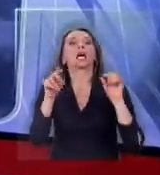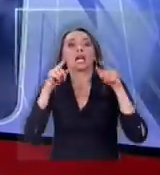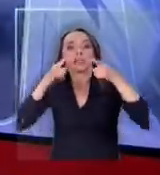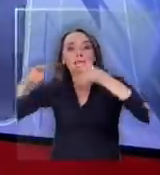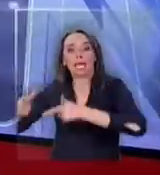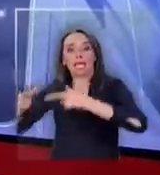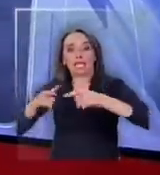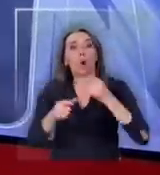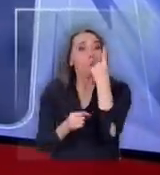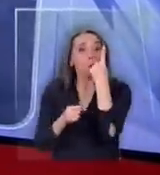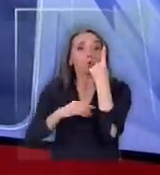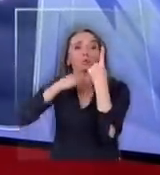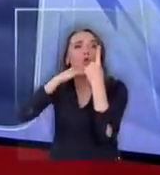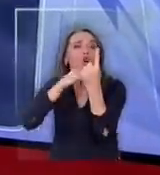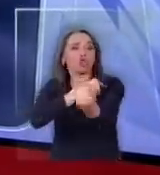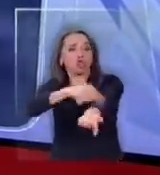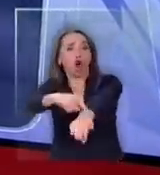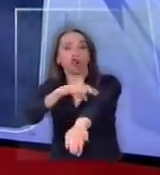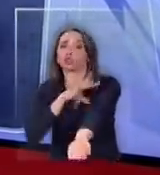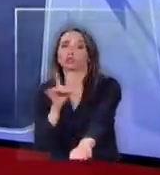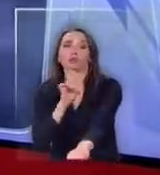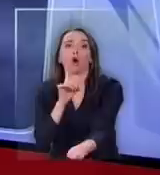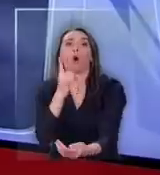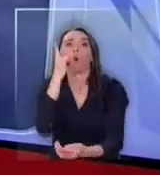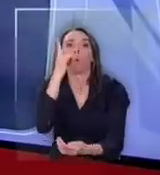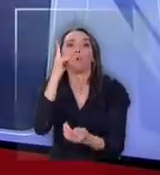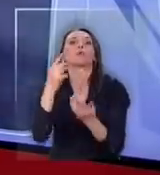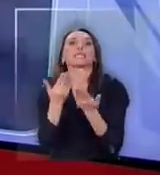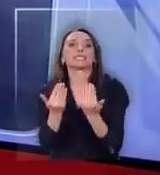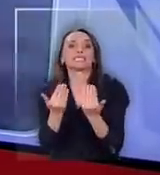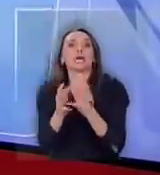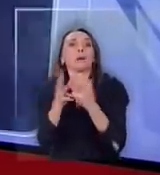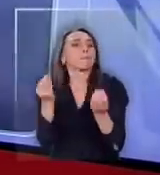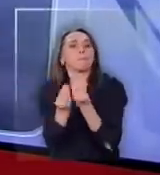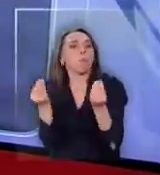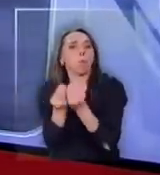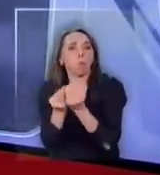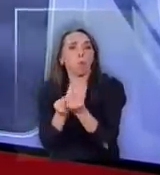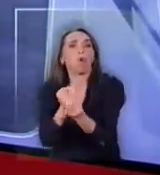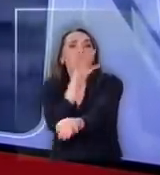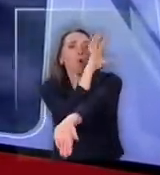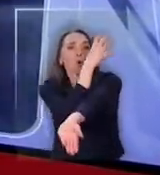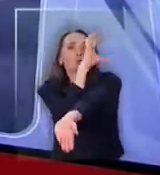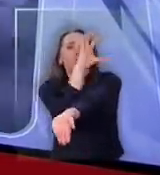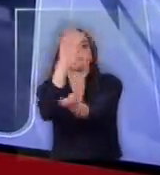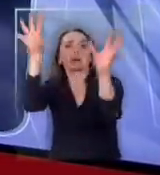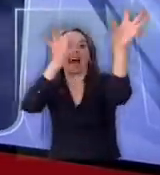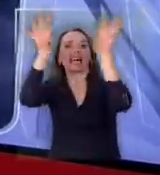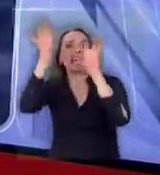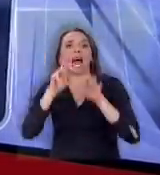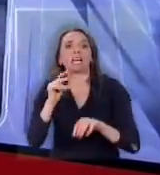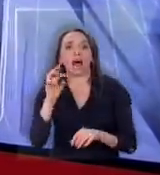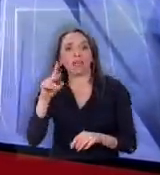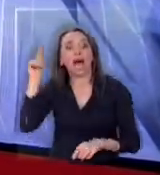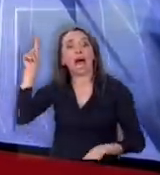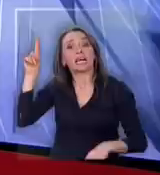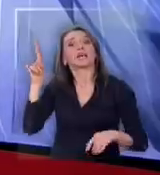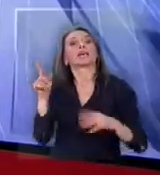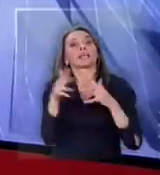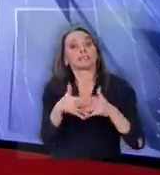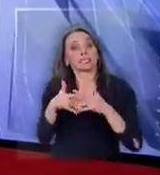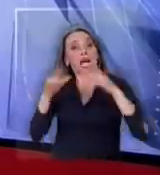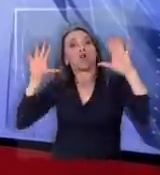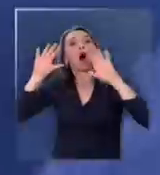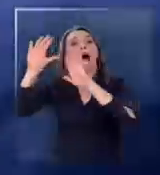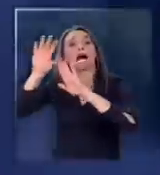por eso no es solo un radar para el país, son muchos radares para el país. Yael, en Estados Unidos, que sí es un país de tornado, existe el llamado callejón de los tornados.